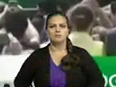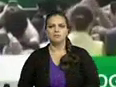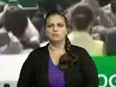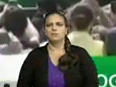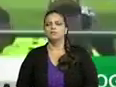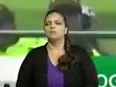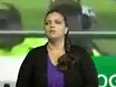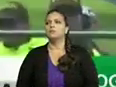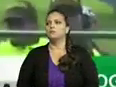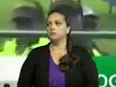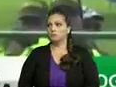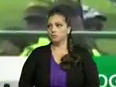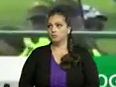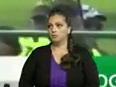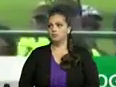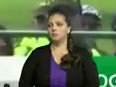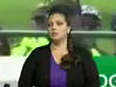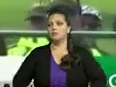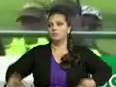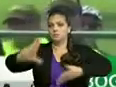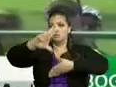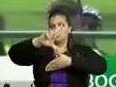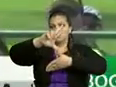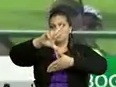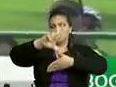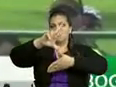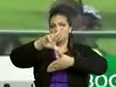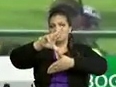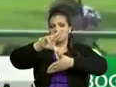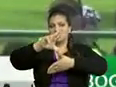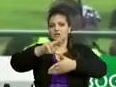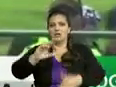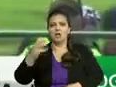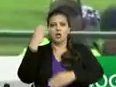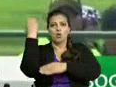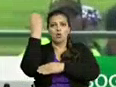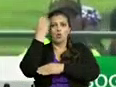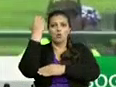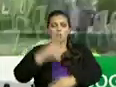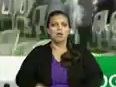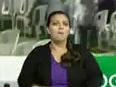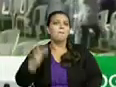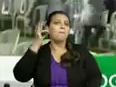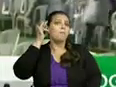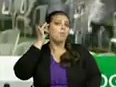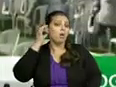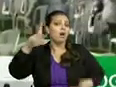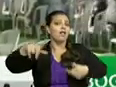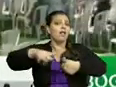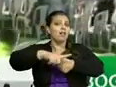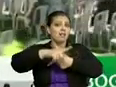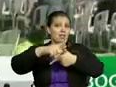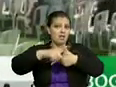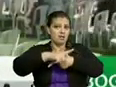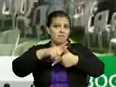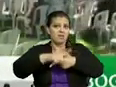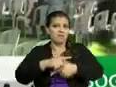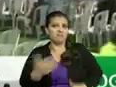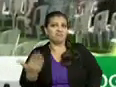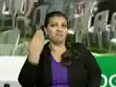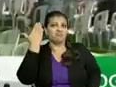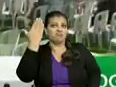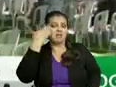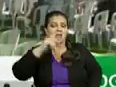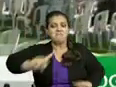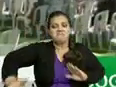Por primera vez en la historia de América Latina, una mujer lesbiana asume la alcaldía de la ciudad de Bogotá, en Colombia. Claudia López, de 49